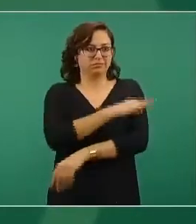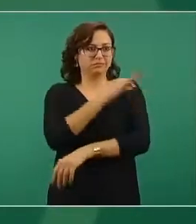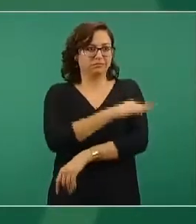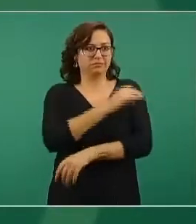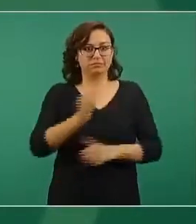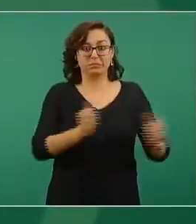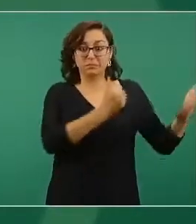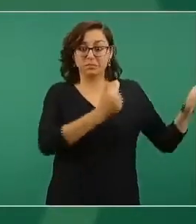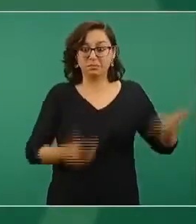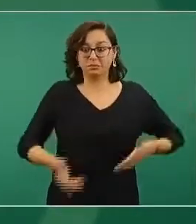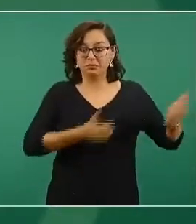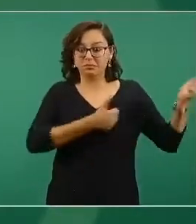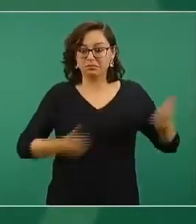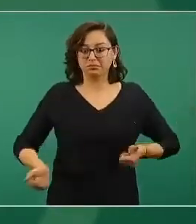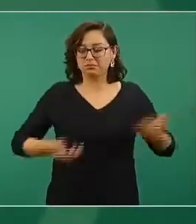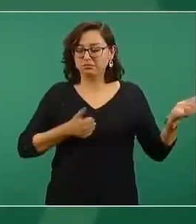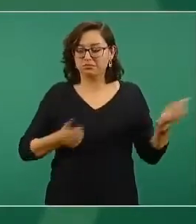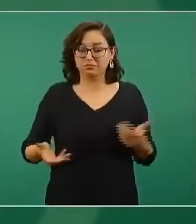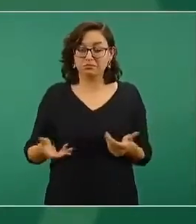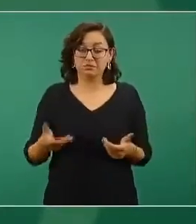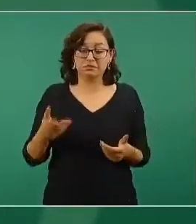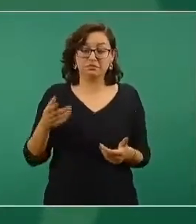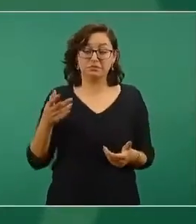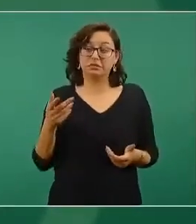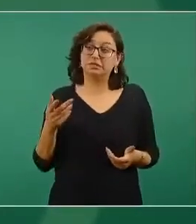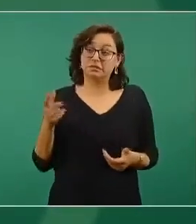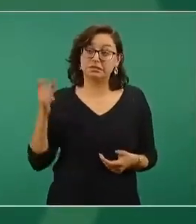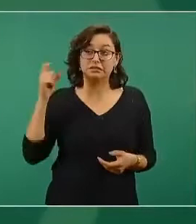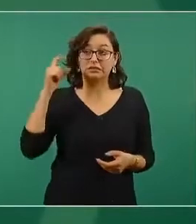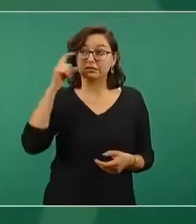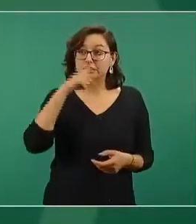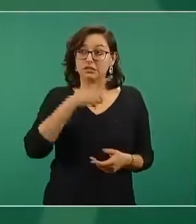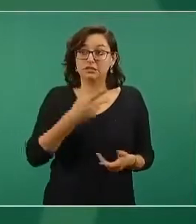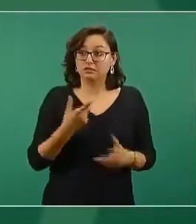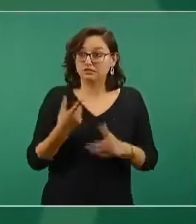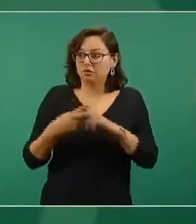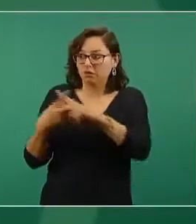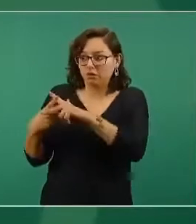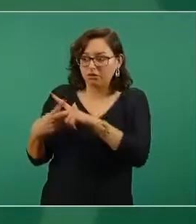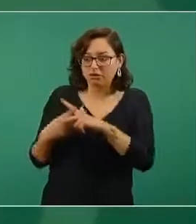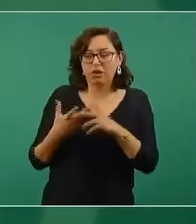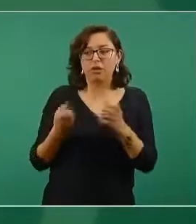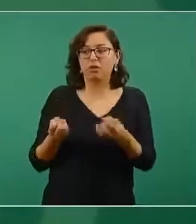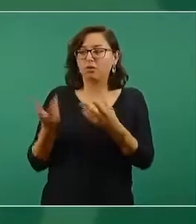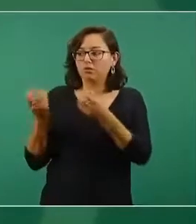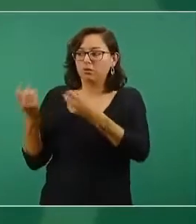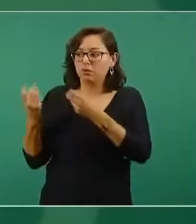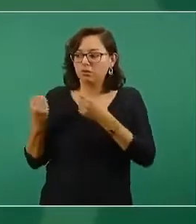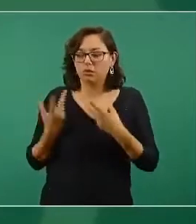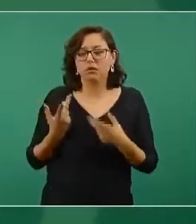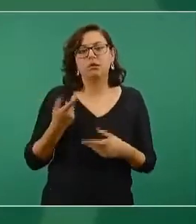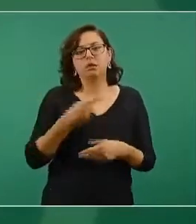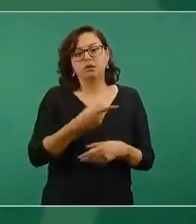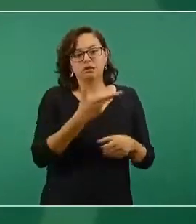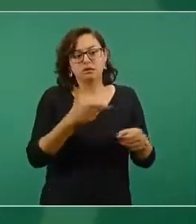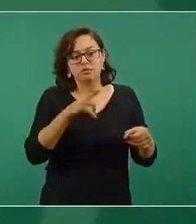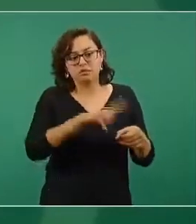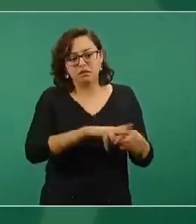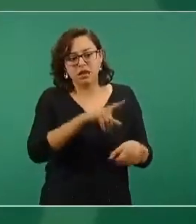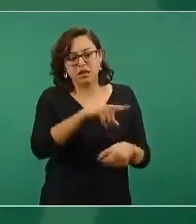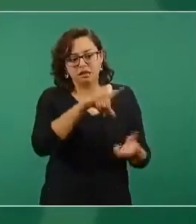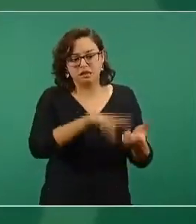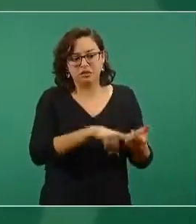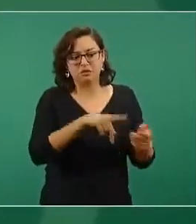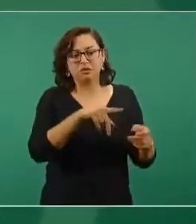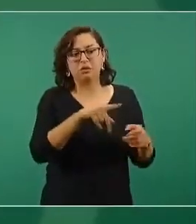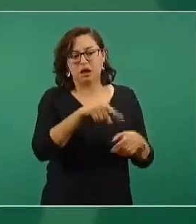este inicio de vacunación en personal de salud. Y también tuvimos algunos casos que sonaron, ¿no? Pero